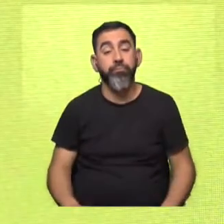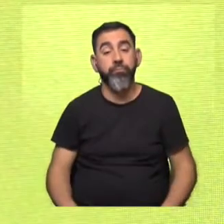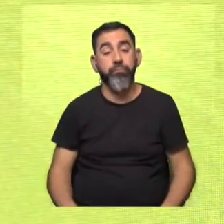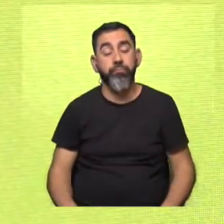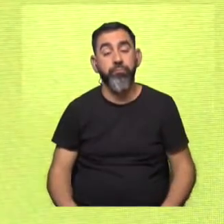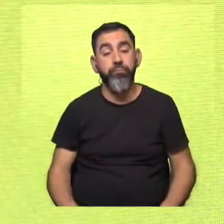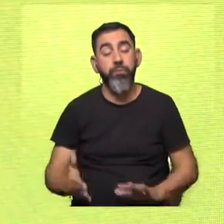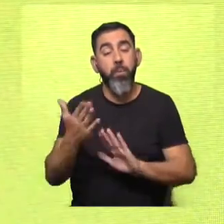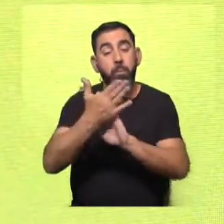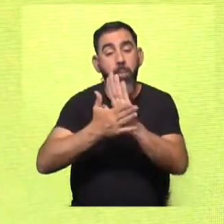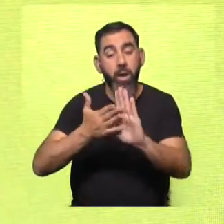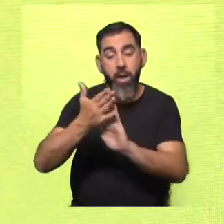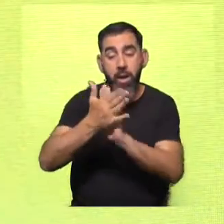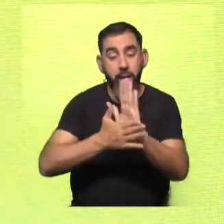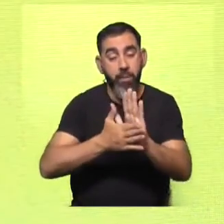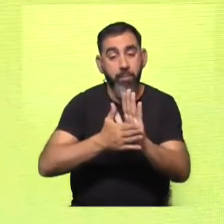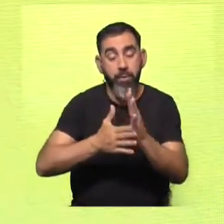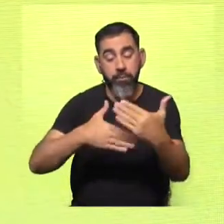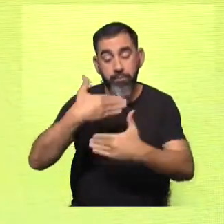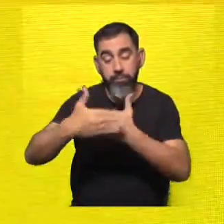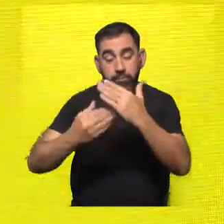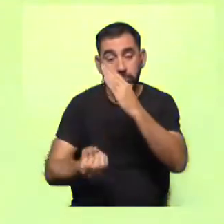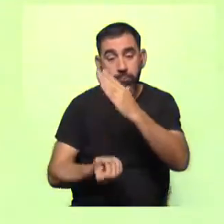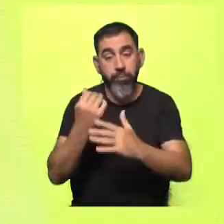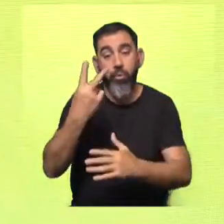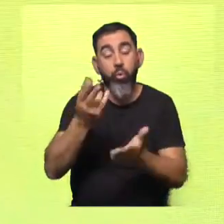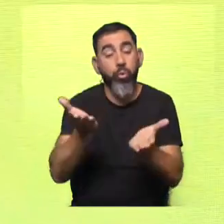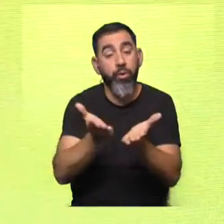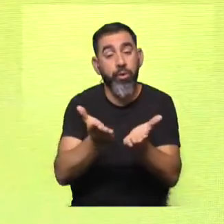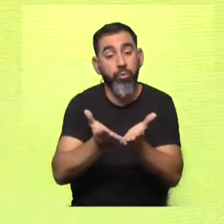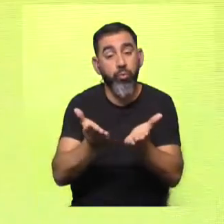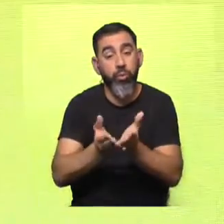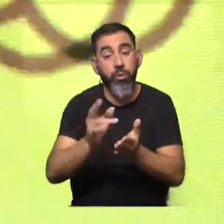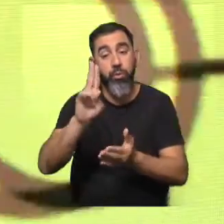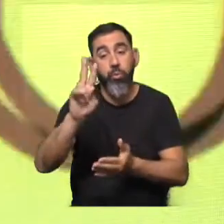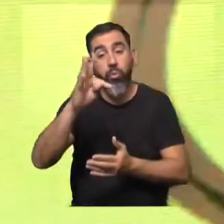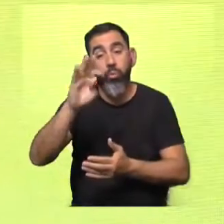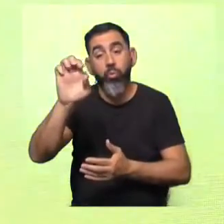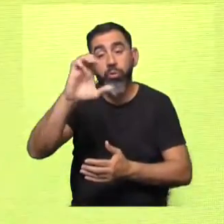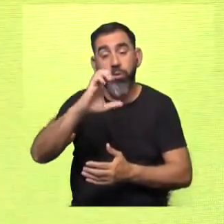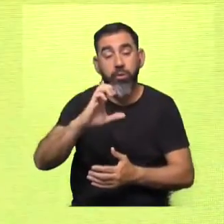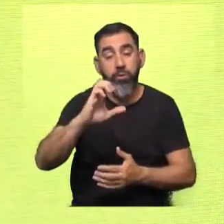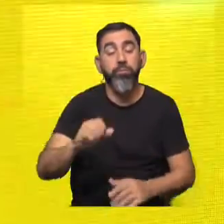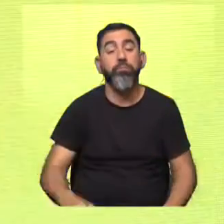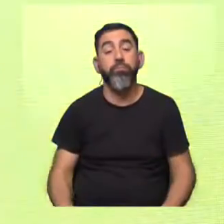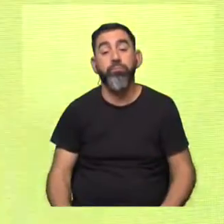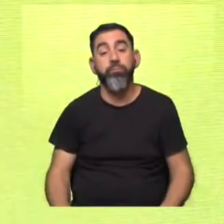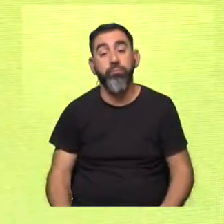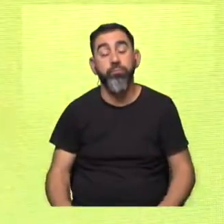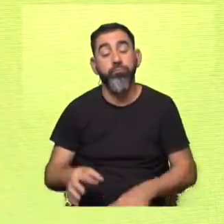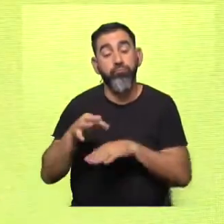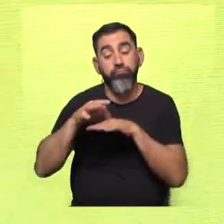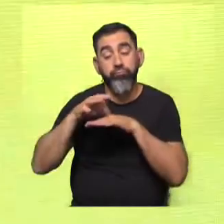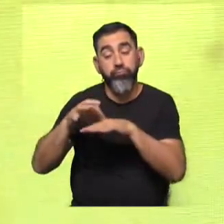el mapa geotérmico que desarrollaron dos estudiantes de UTEC, Cintia Alcoba y Martín Dos Santos, con la